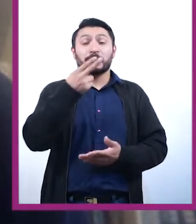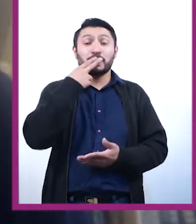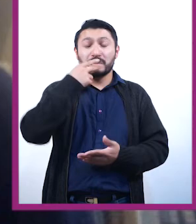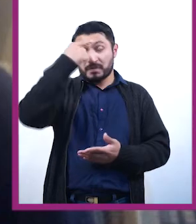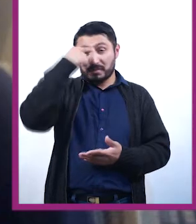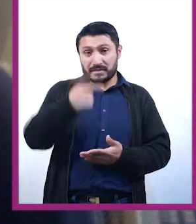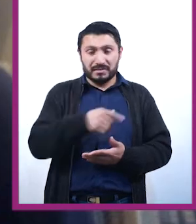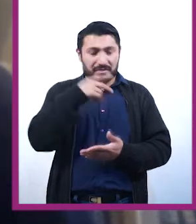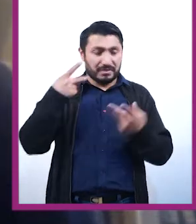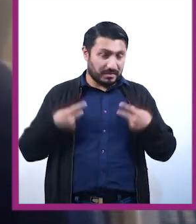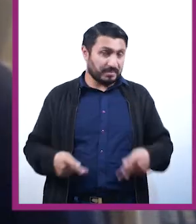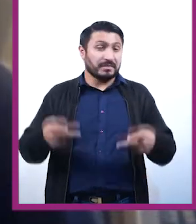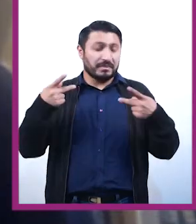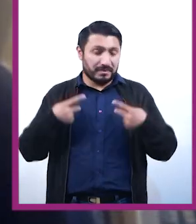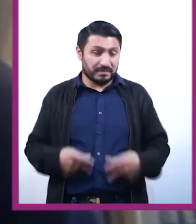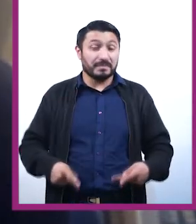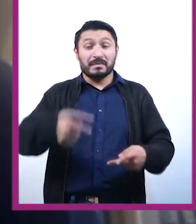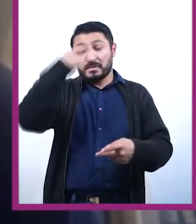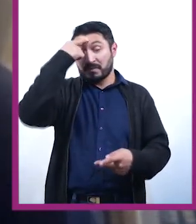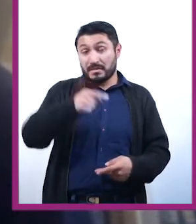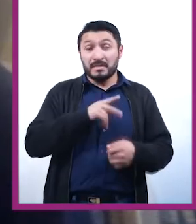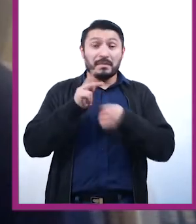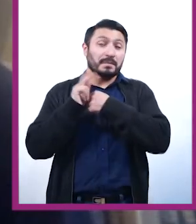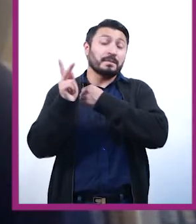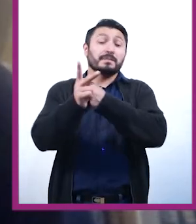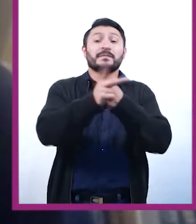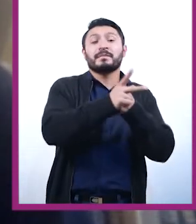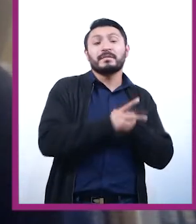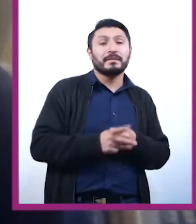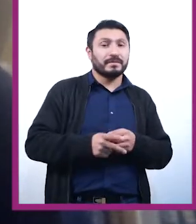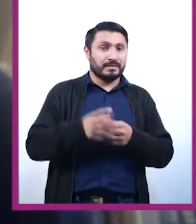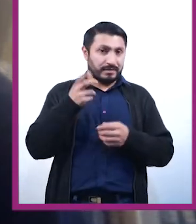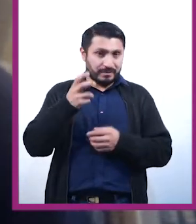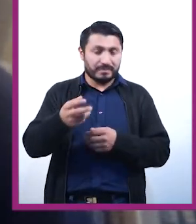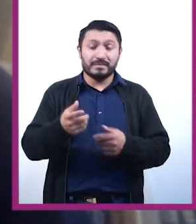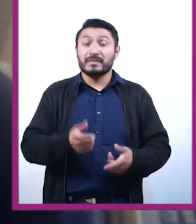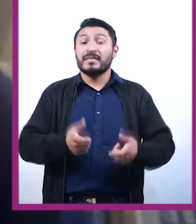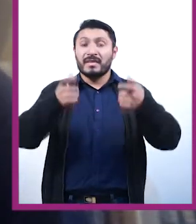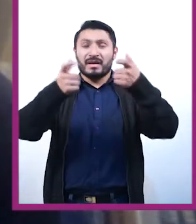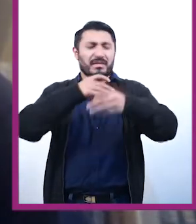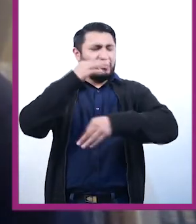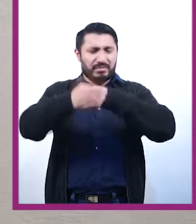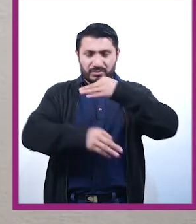los ciudadanos, para los países, las economías y para todos.